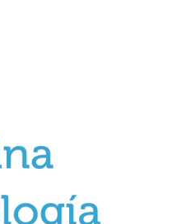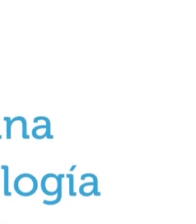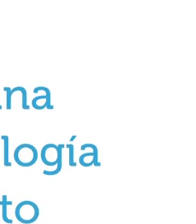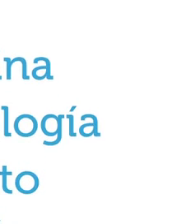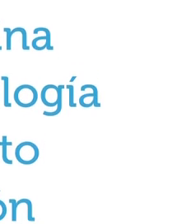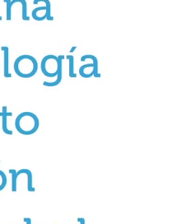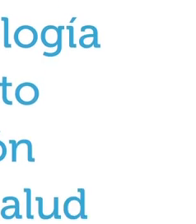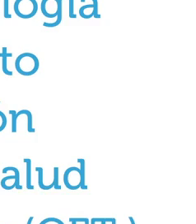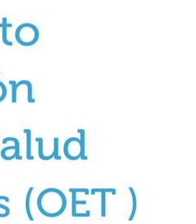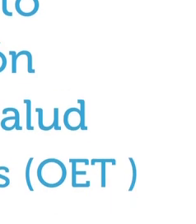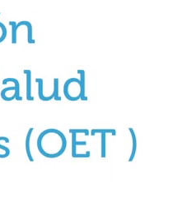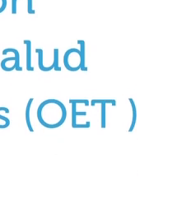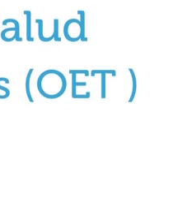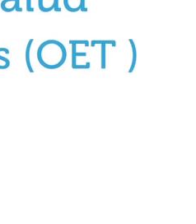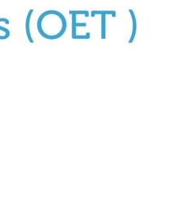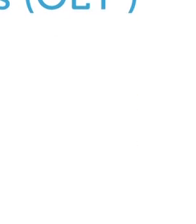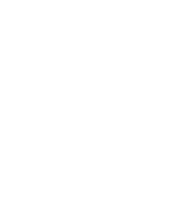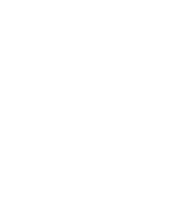¡Gracias!